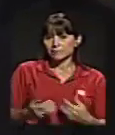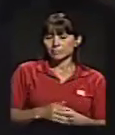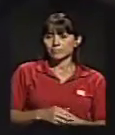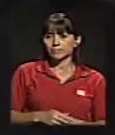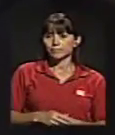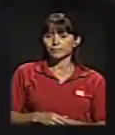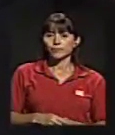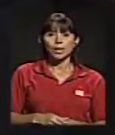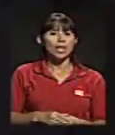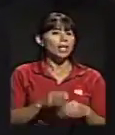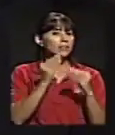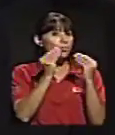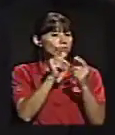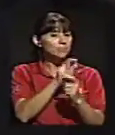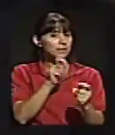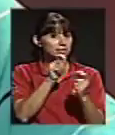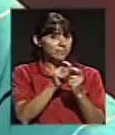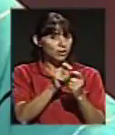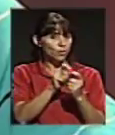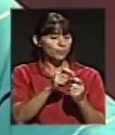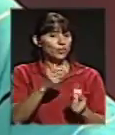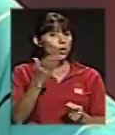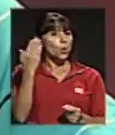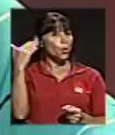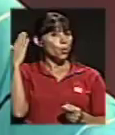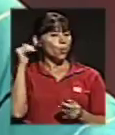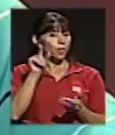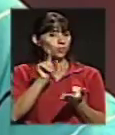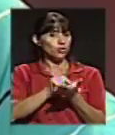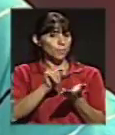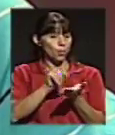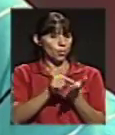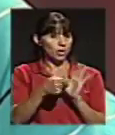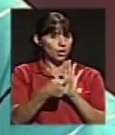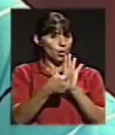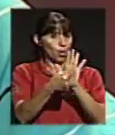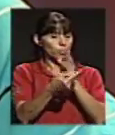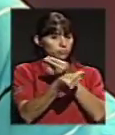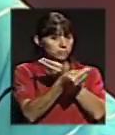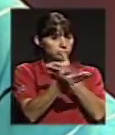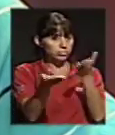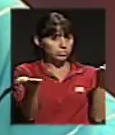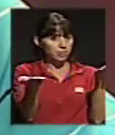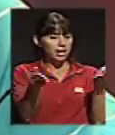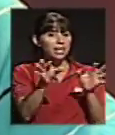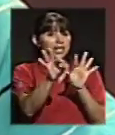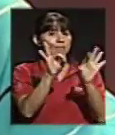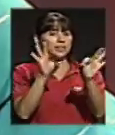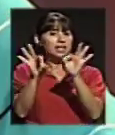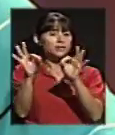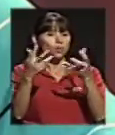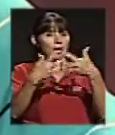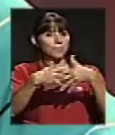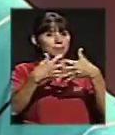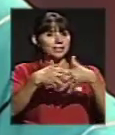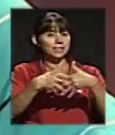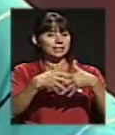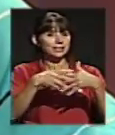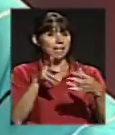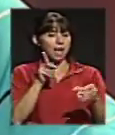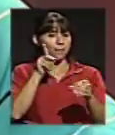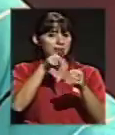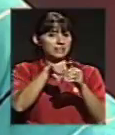concurso? Es muy específico. Cuando se publicó la invitación a las empresas a participar o licitación